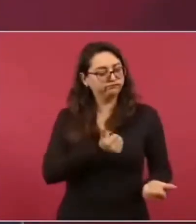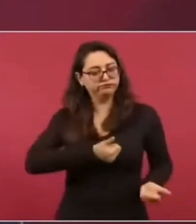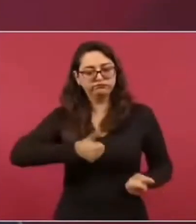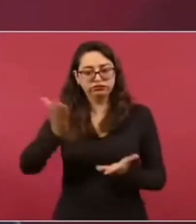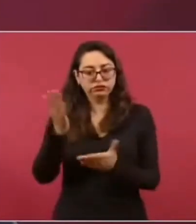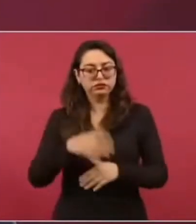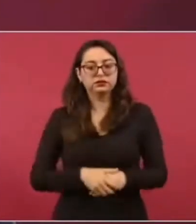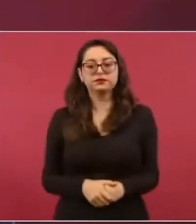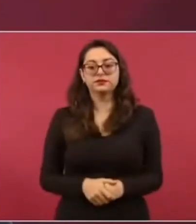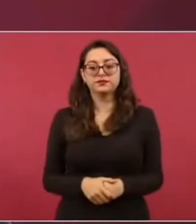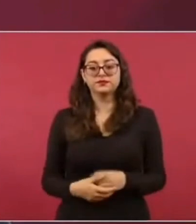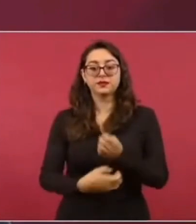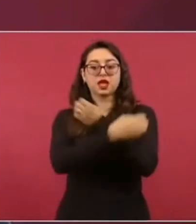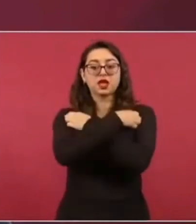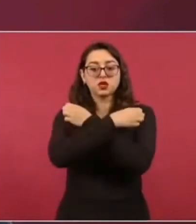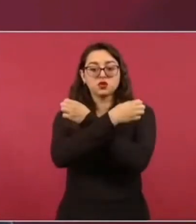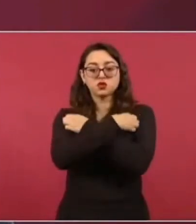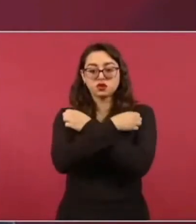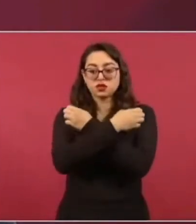la reforma educativa,